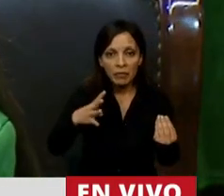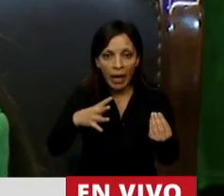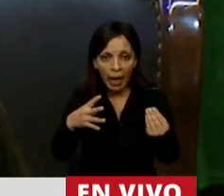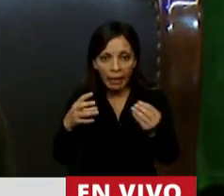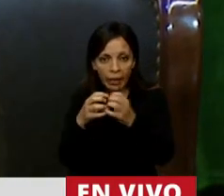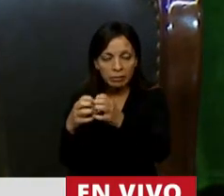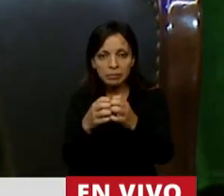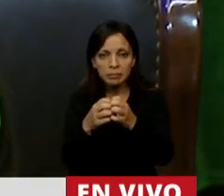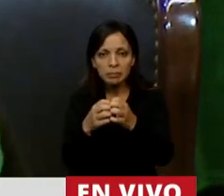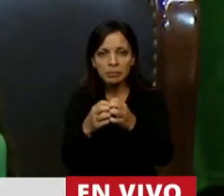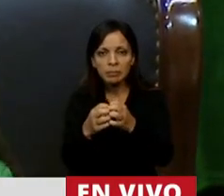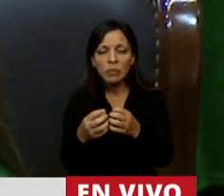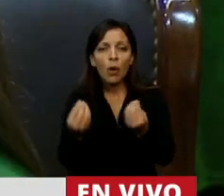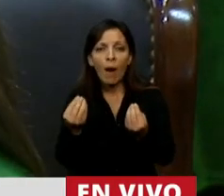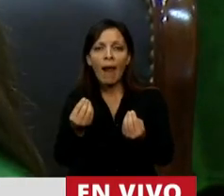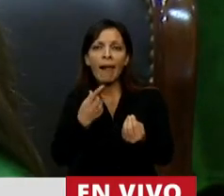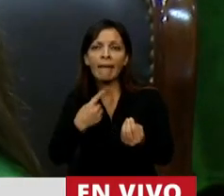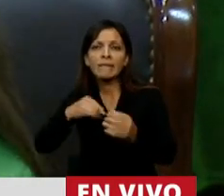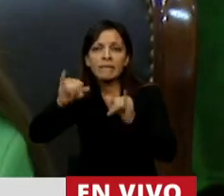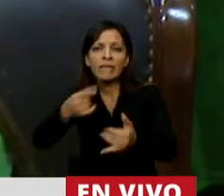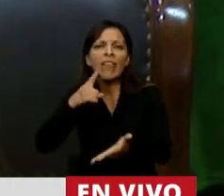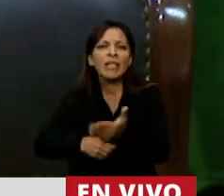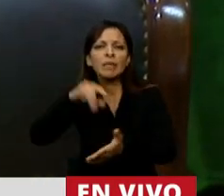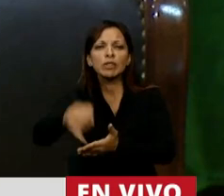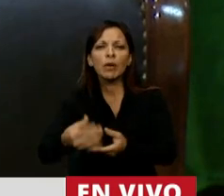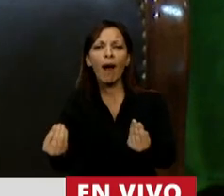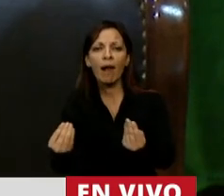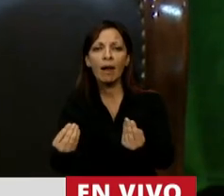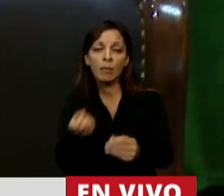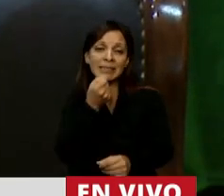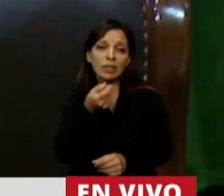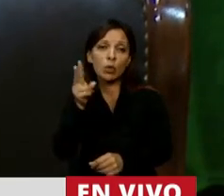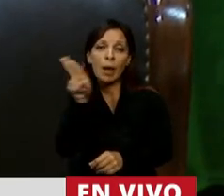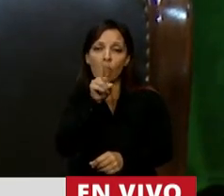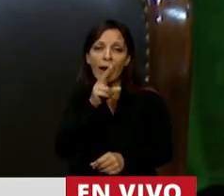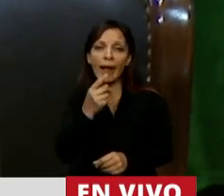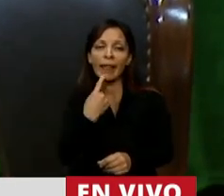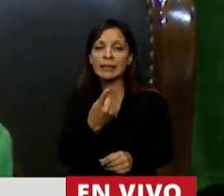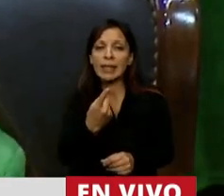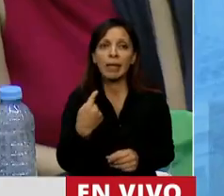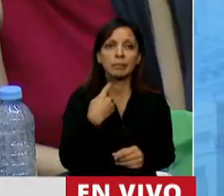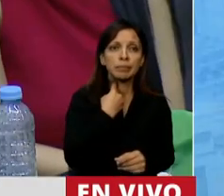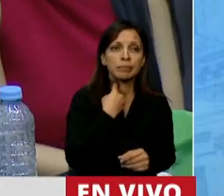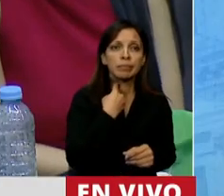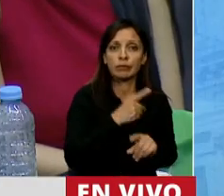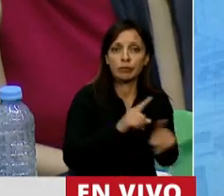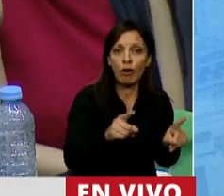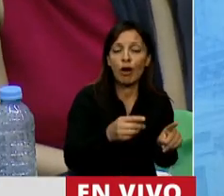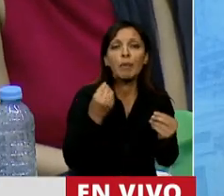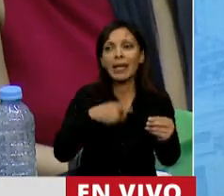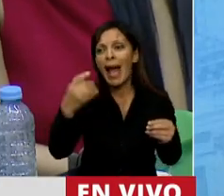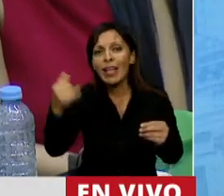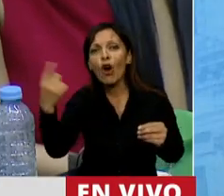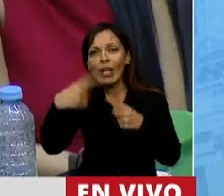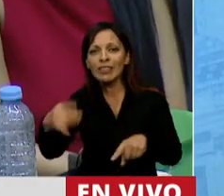noche es qué es lo que sí deseamos. Porque cuando una mujer decide que un embarazo es no deseado, es porque desea otras cosas. Y